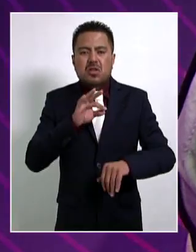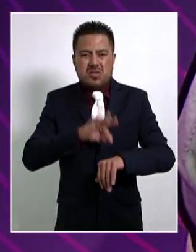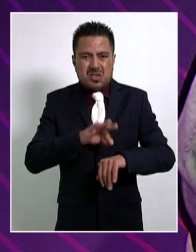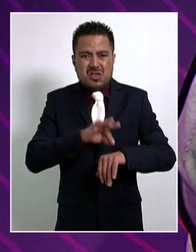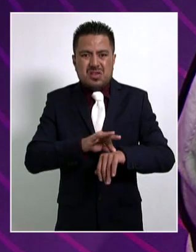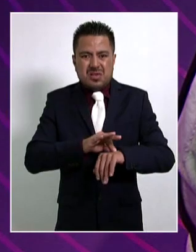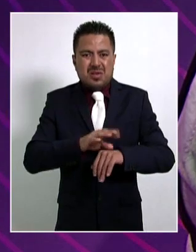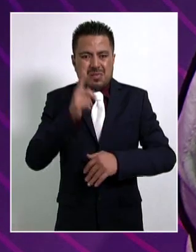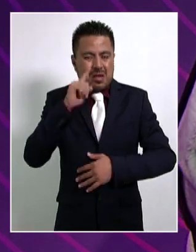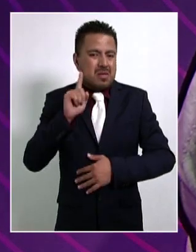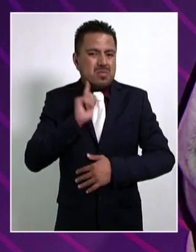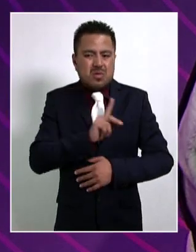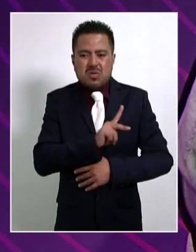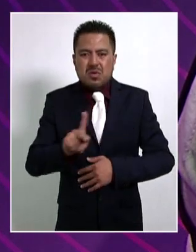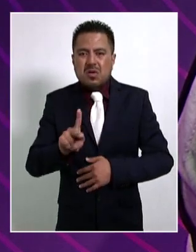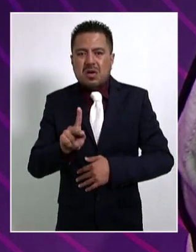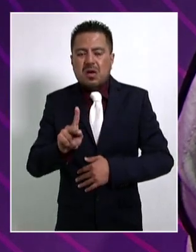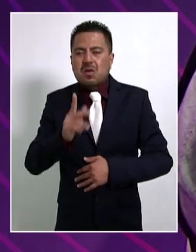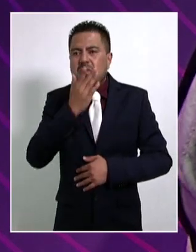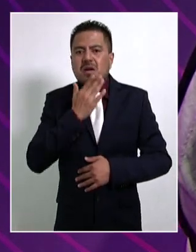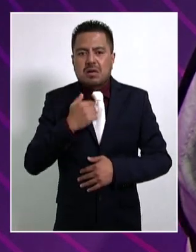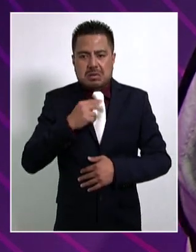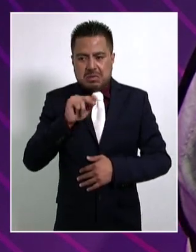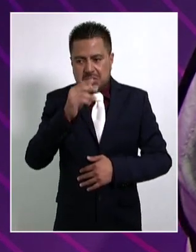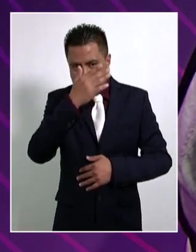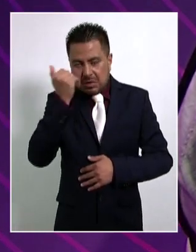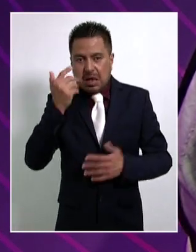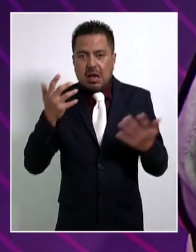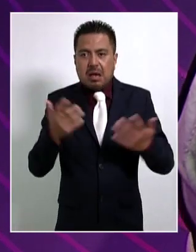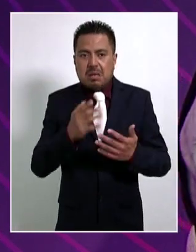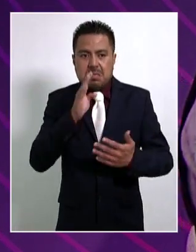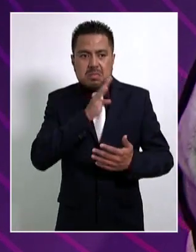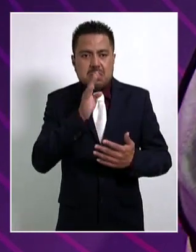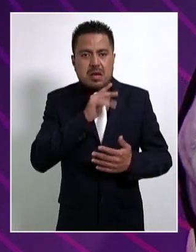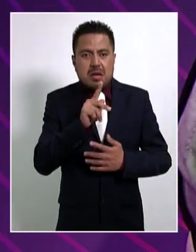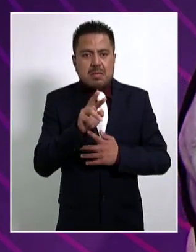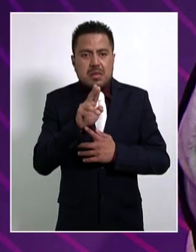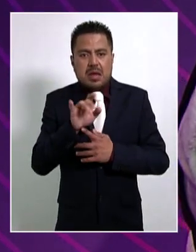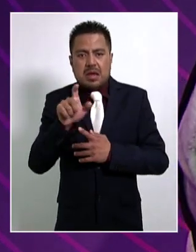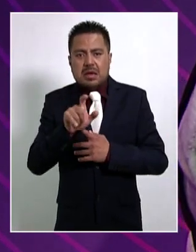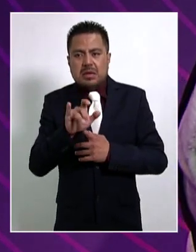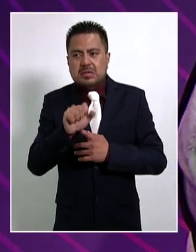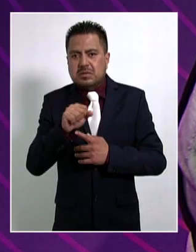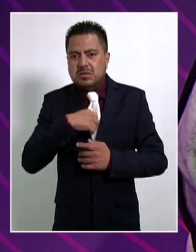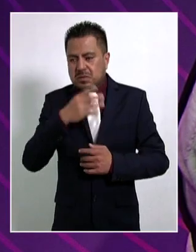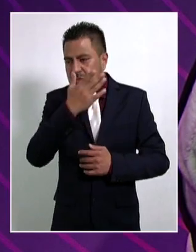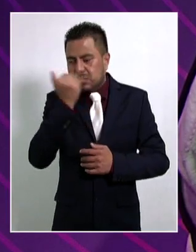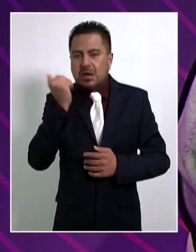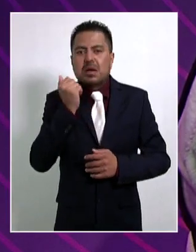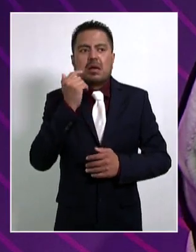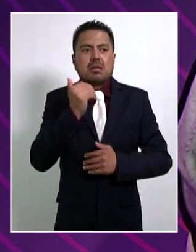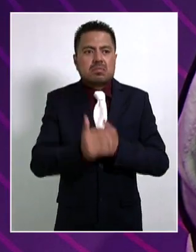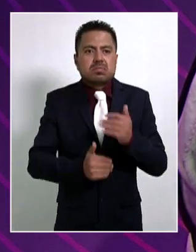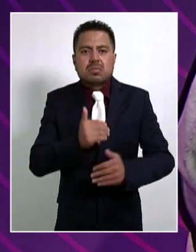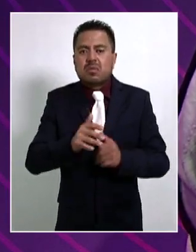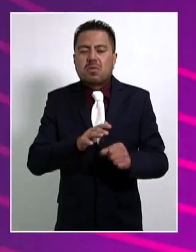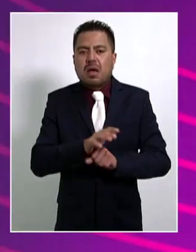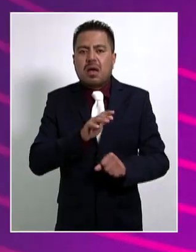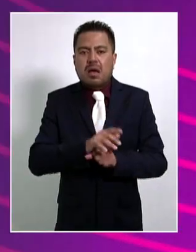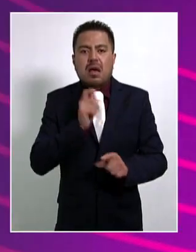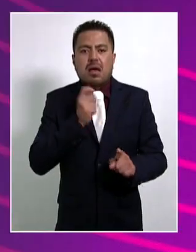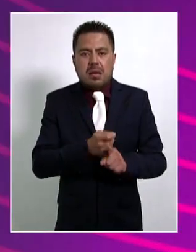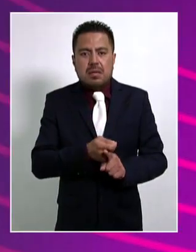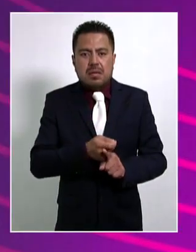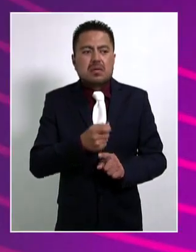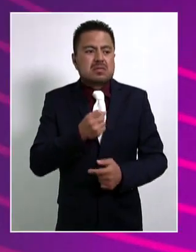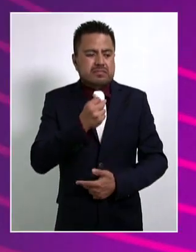ginecológico. No sé si está haciendo una mala praxis, porque no sé sobre el procedimiento. Entonces son